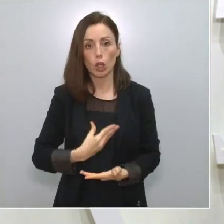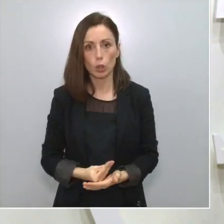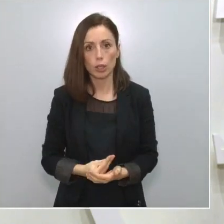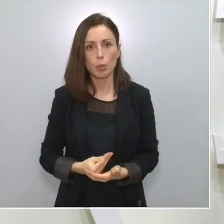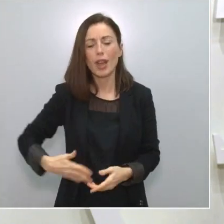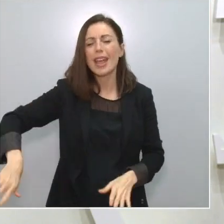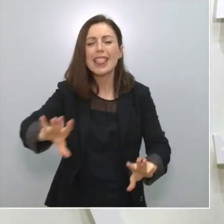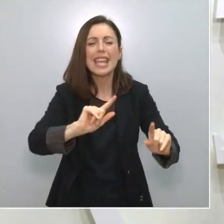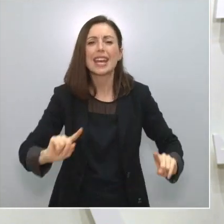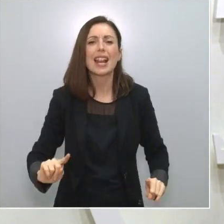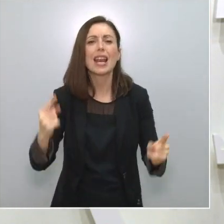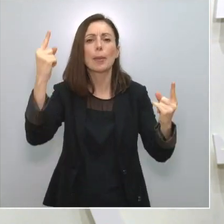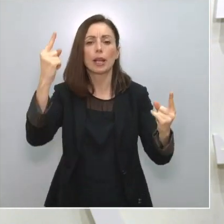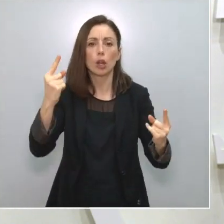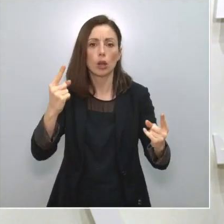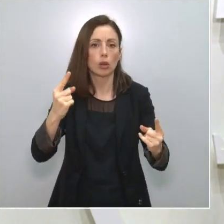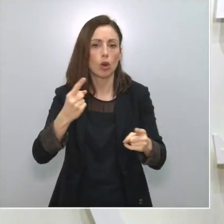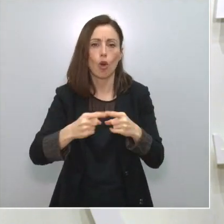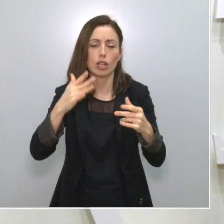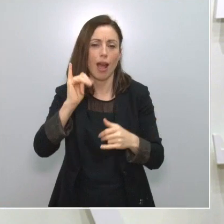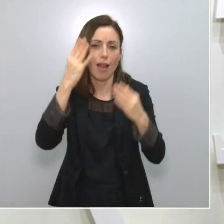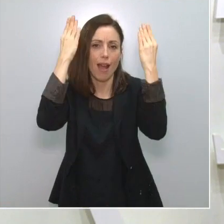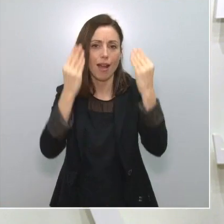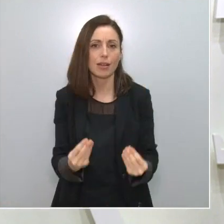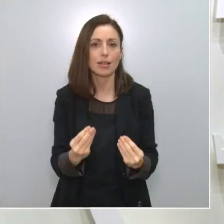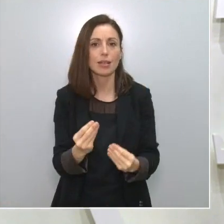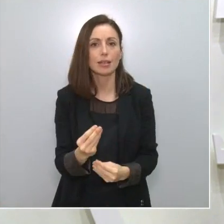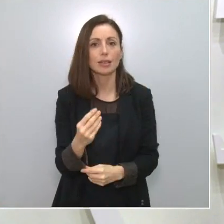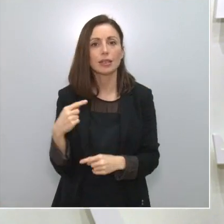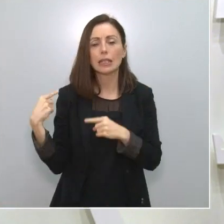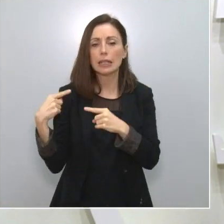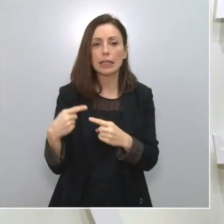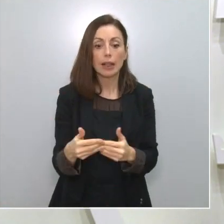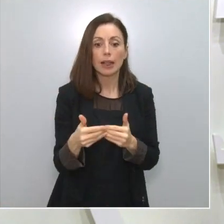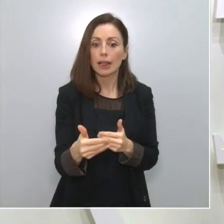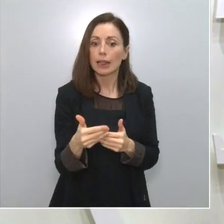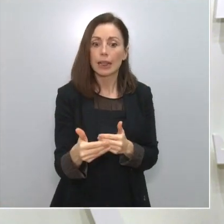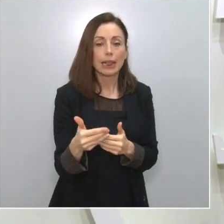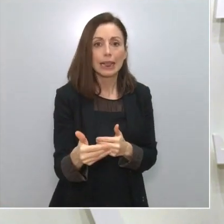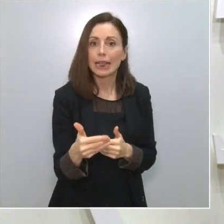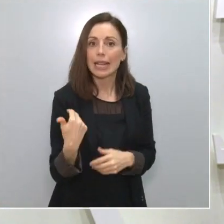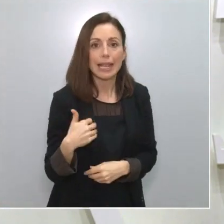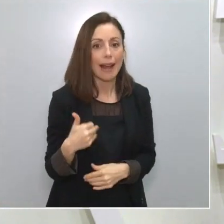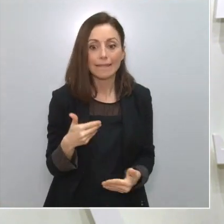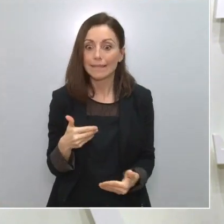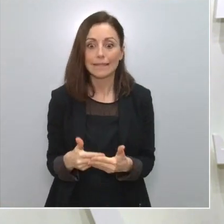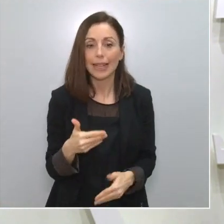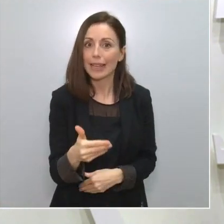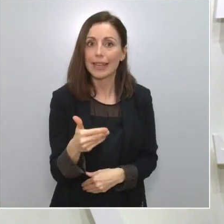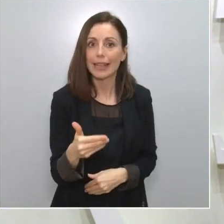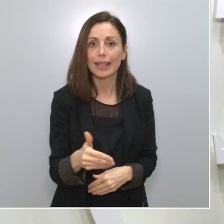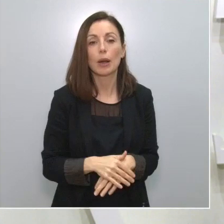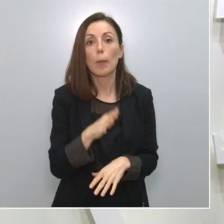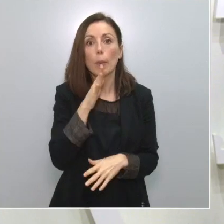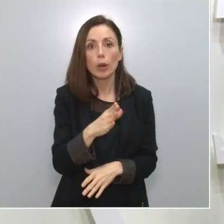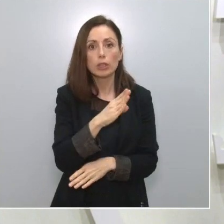tierra del mundo, es mucho. Cada vez vemos ese día más cerca y por eso os pido que no bajemos la